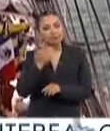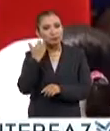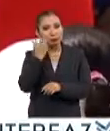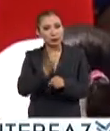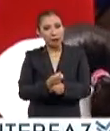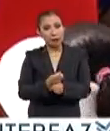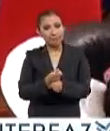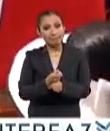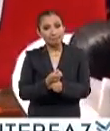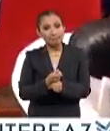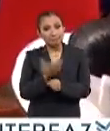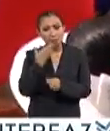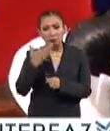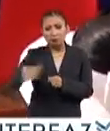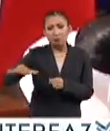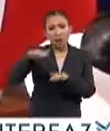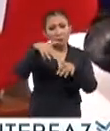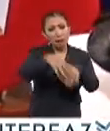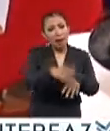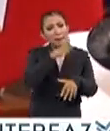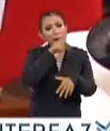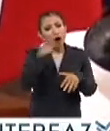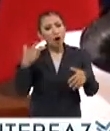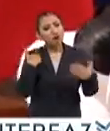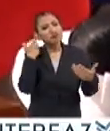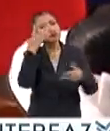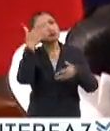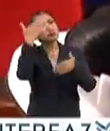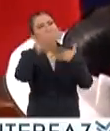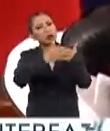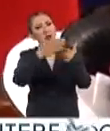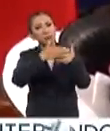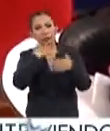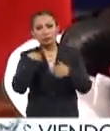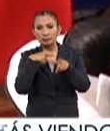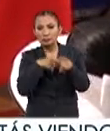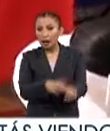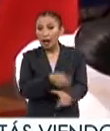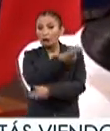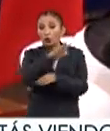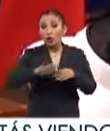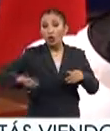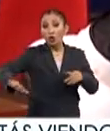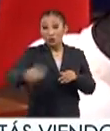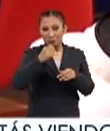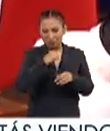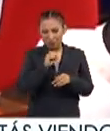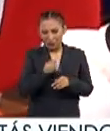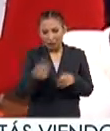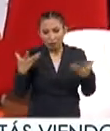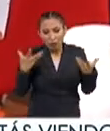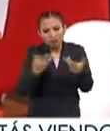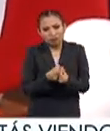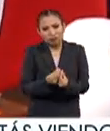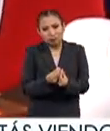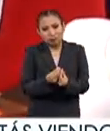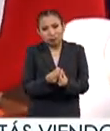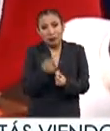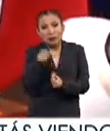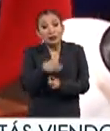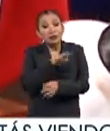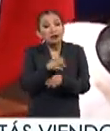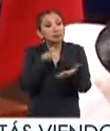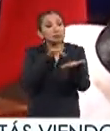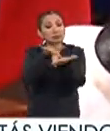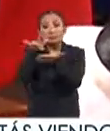voluntad. La buena mar y los mejores vientos no falten a todos los que fuimos parte de este magno evento y a